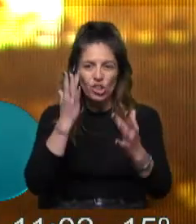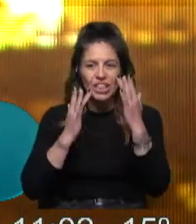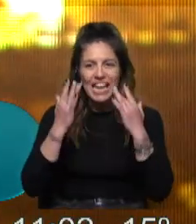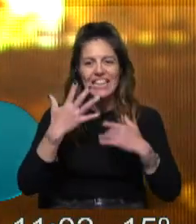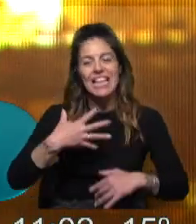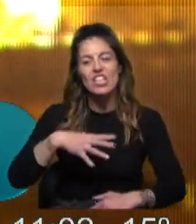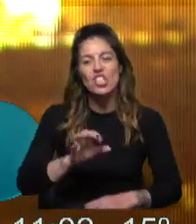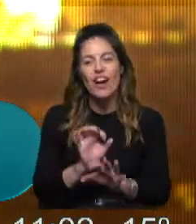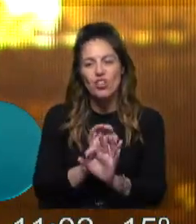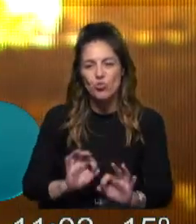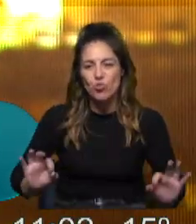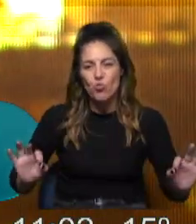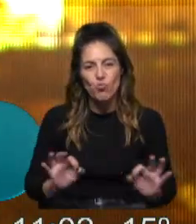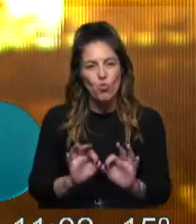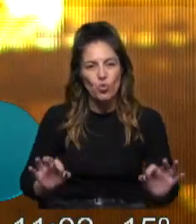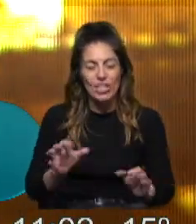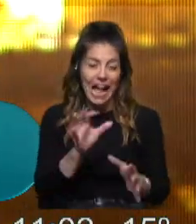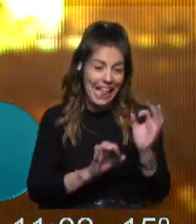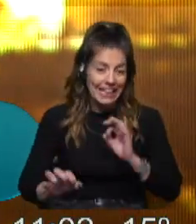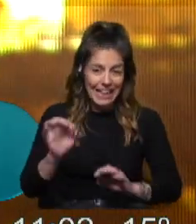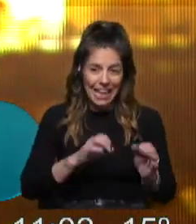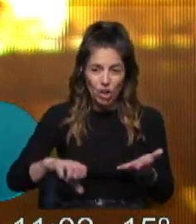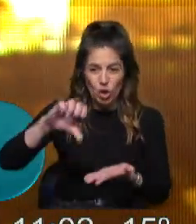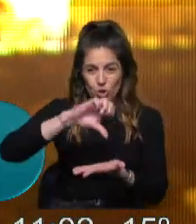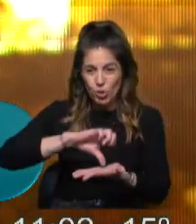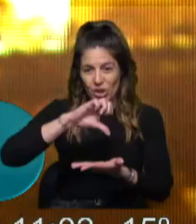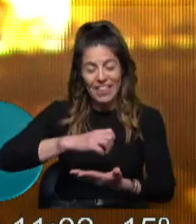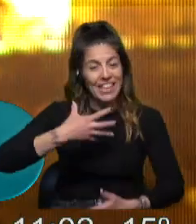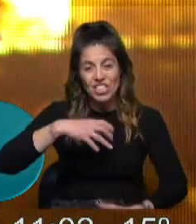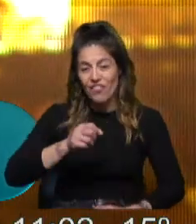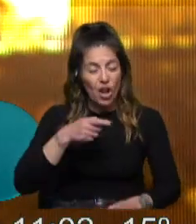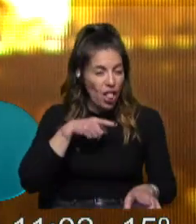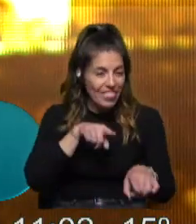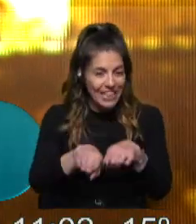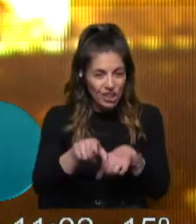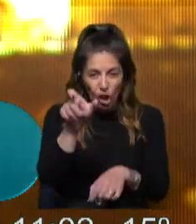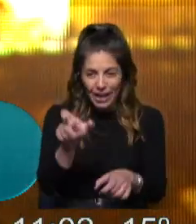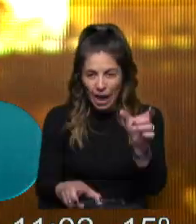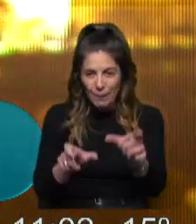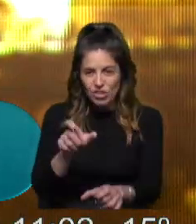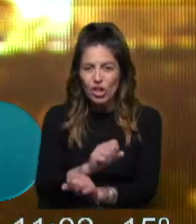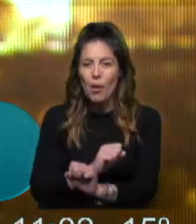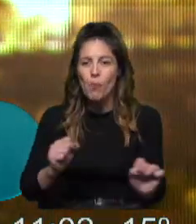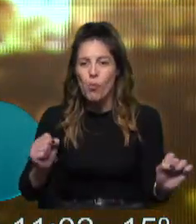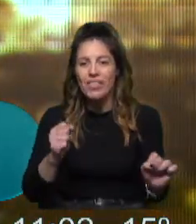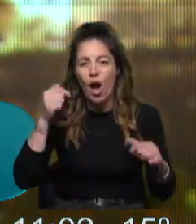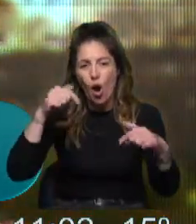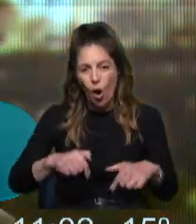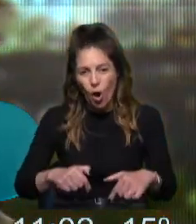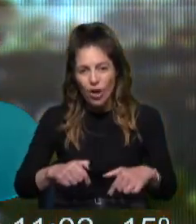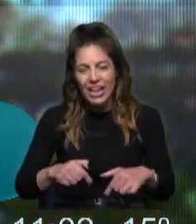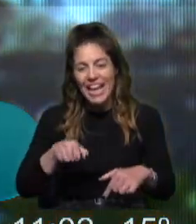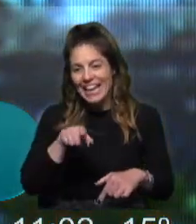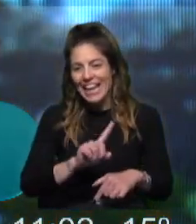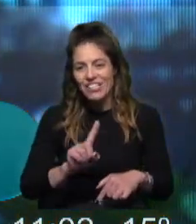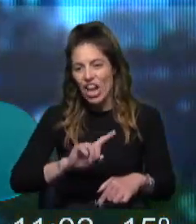música a teatros, ciudades y eso, llevarla al vivo, a que la gente pueda, hoy que Charlie está un poco